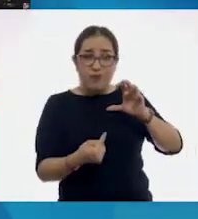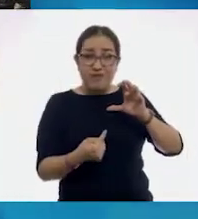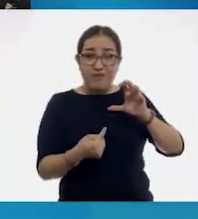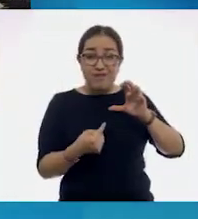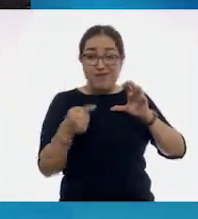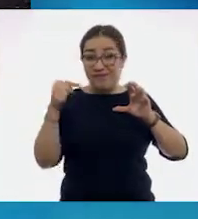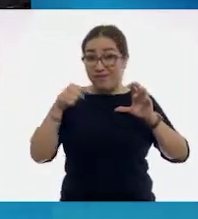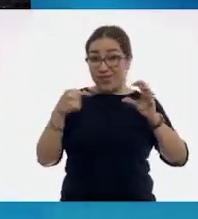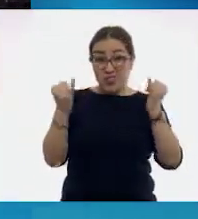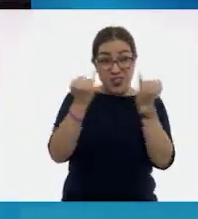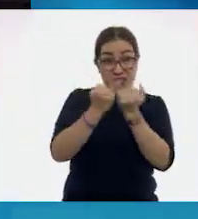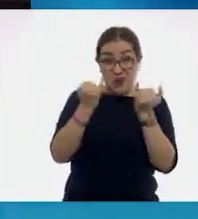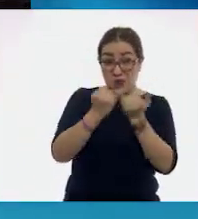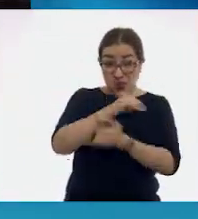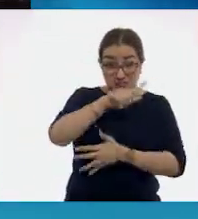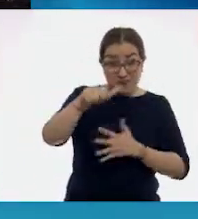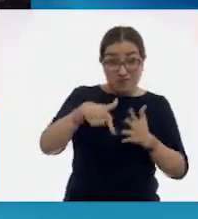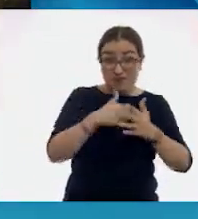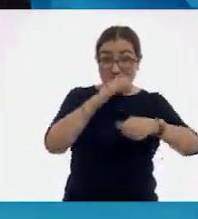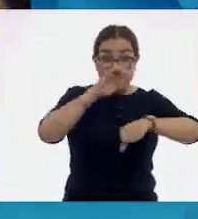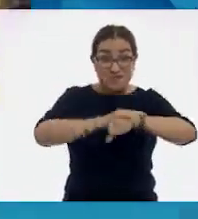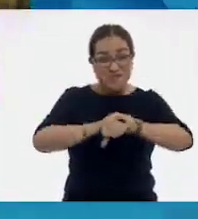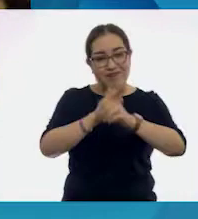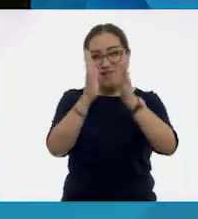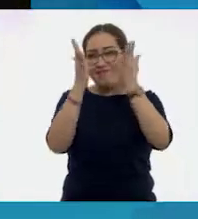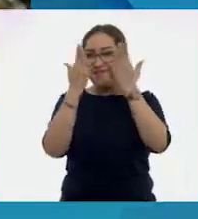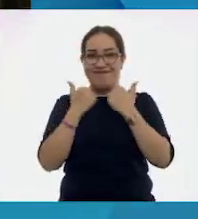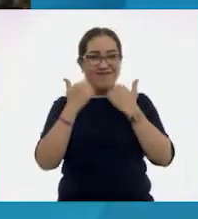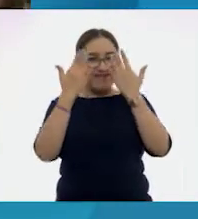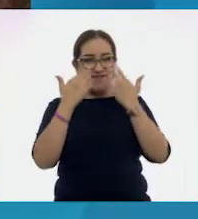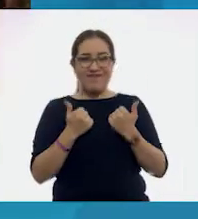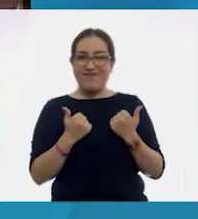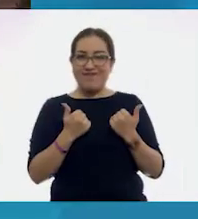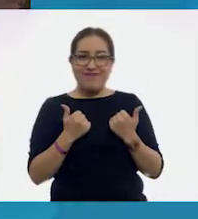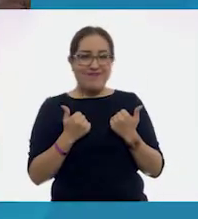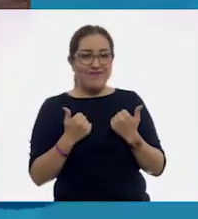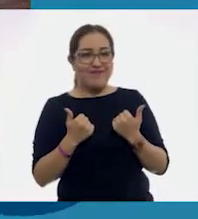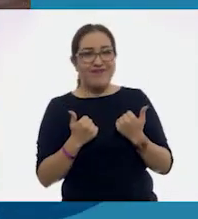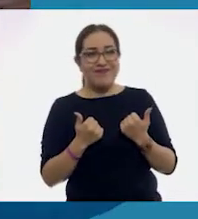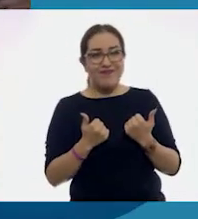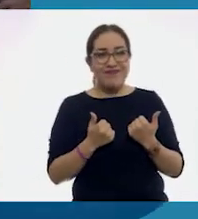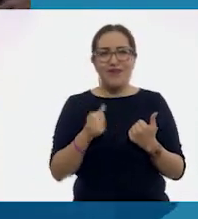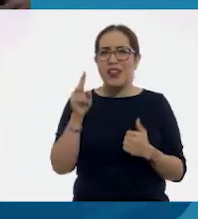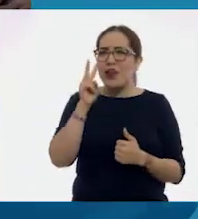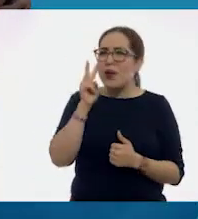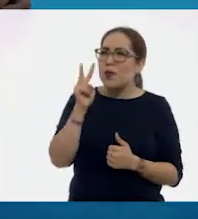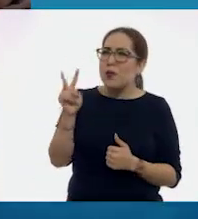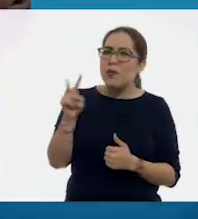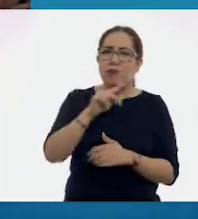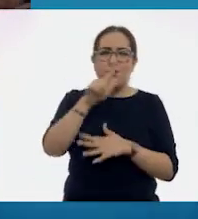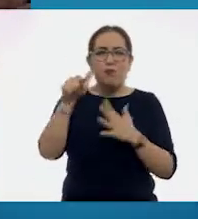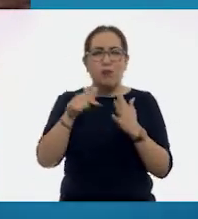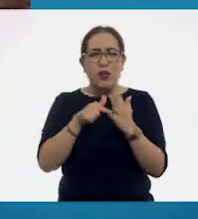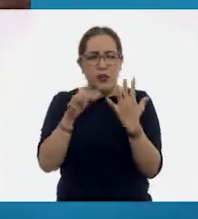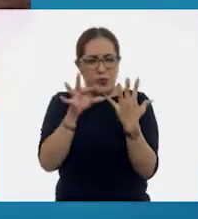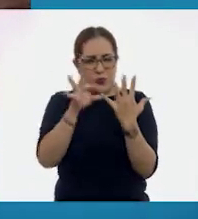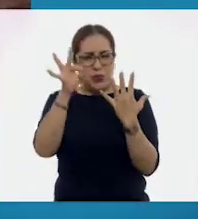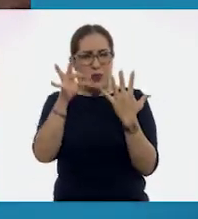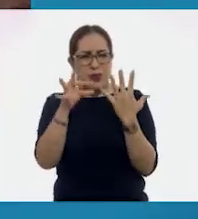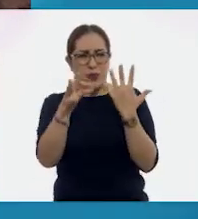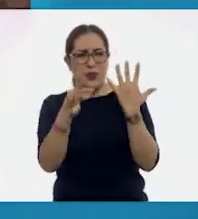tanto camarada. A pesar de las espinas, ya se